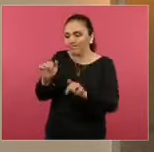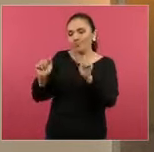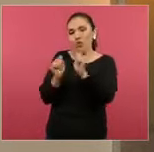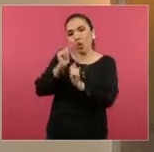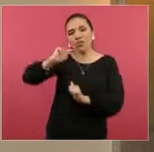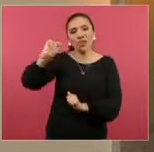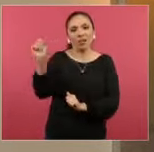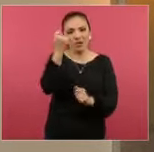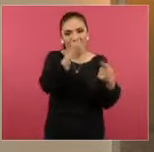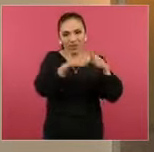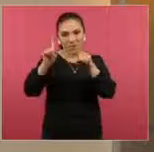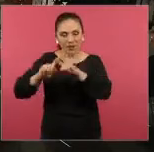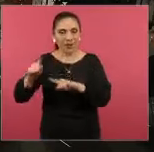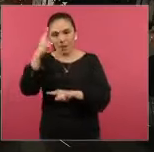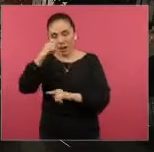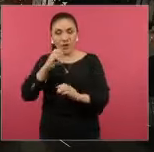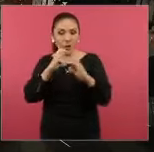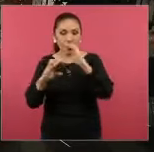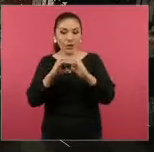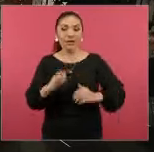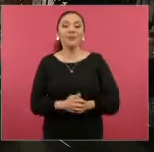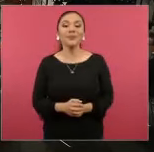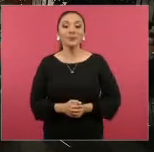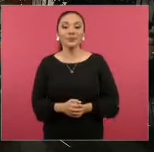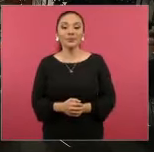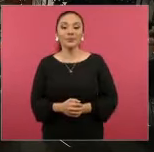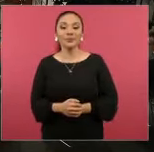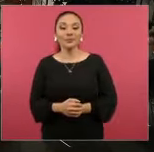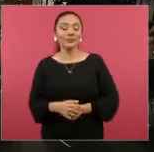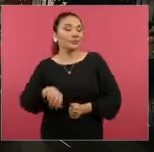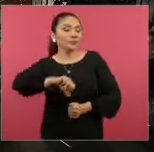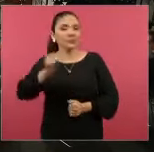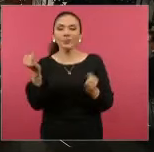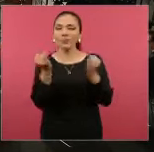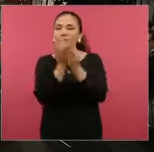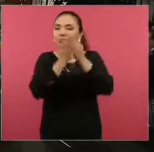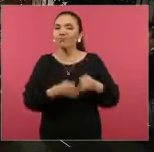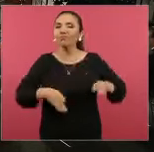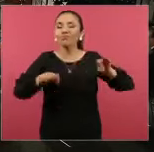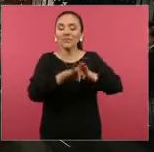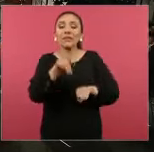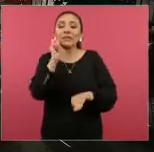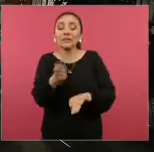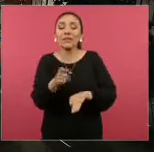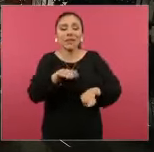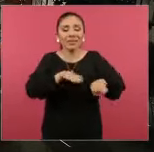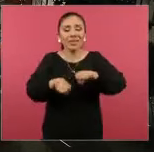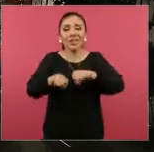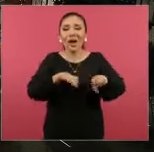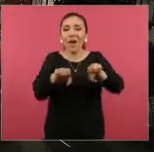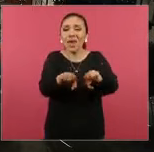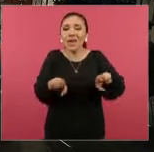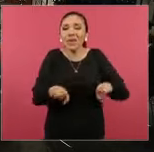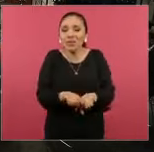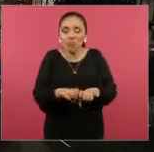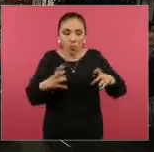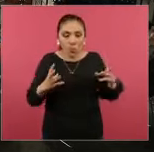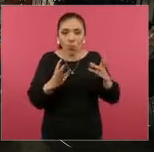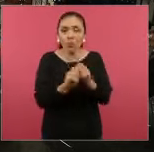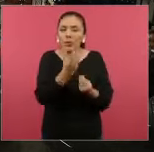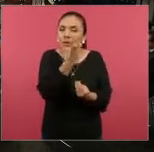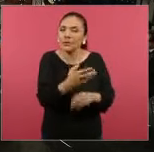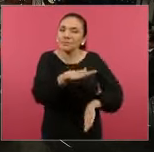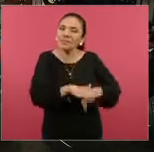de la información y la comunicación. También una fundamental parte es el trabajo en equipo. El trabajo colaborativo es lo